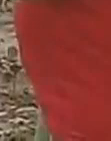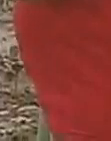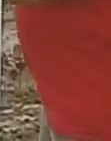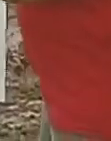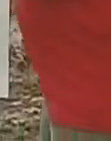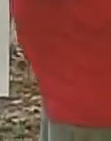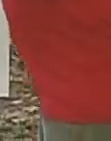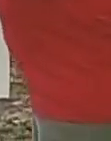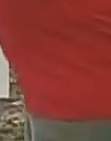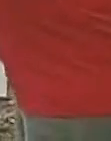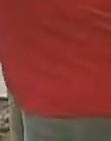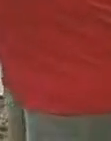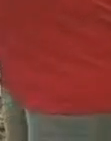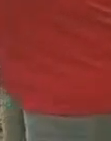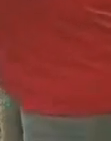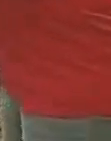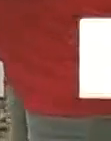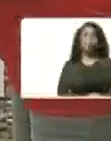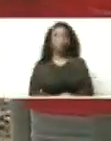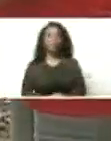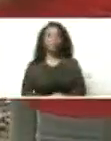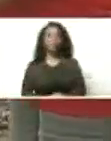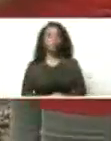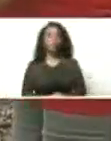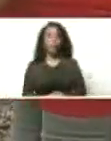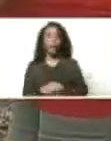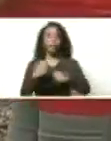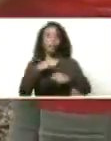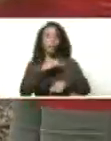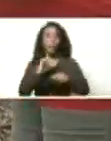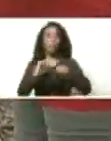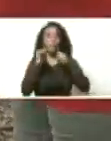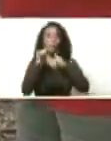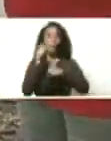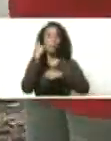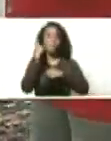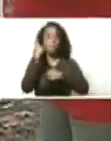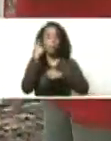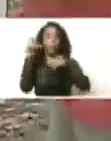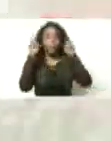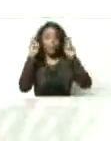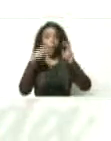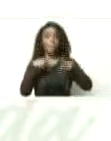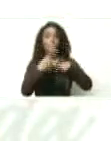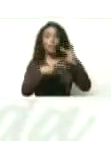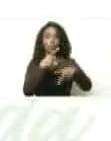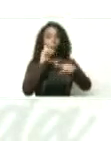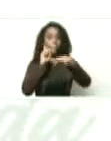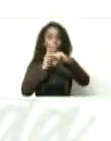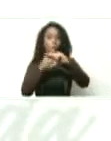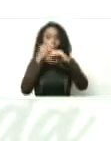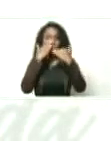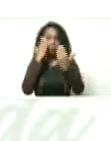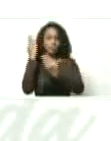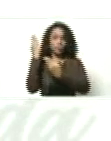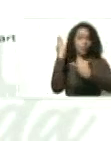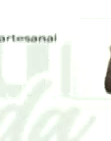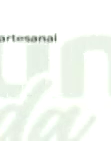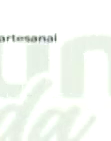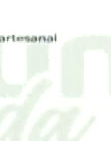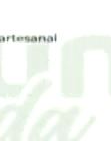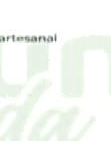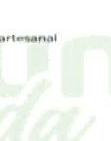y en un punto nos encontramos empecemos con la primera parte el productor identificamos los territorios